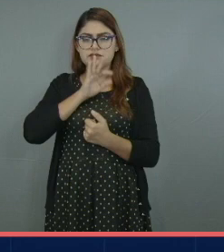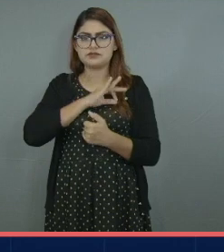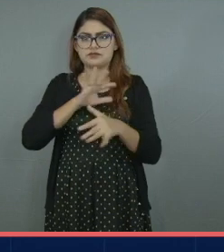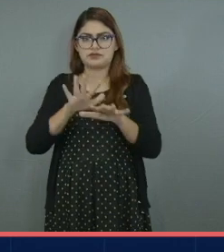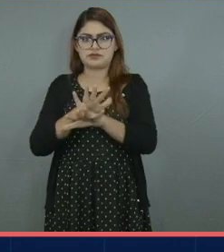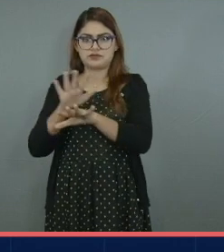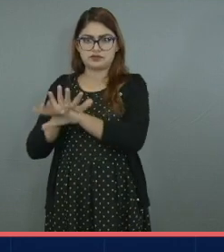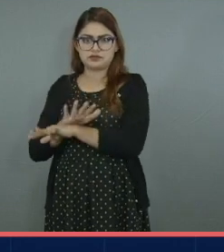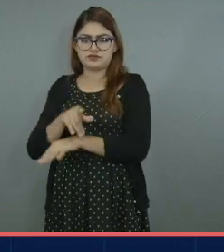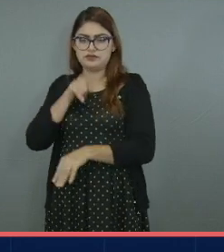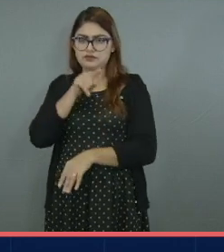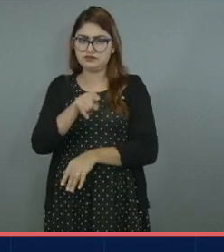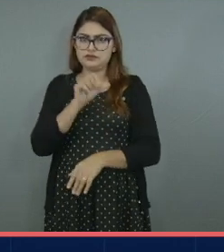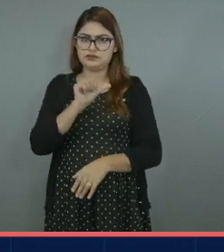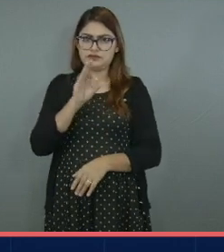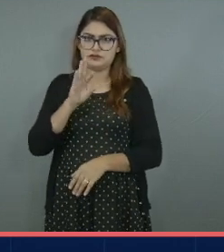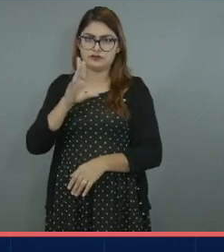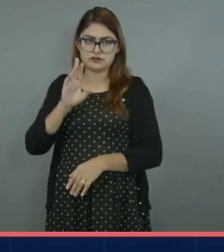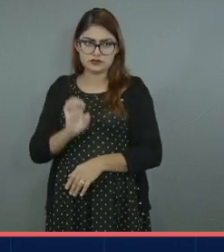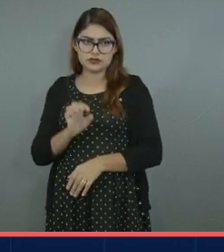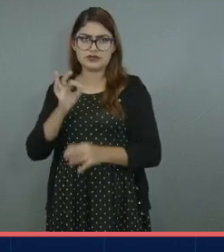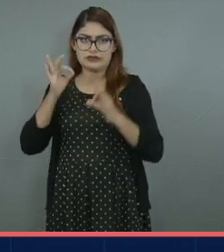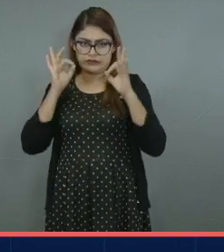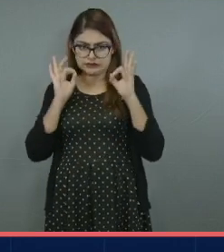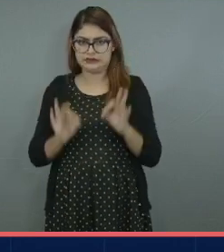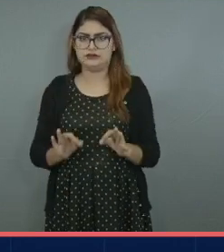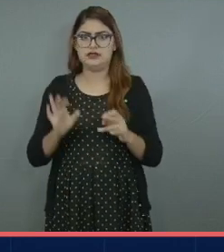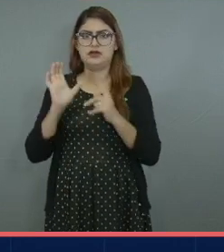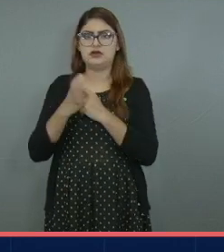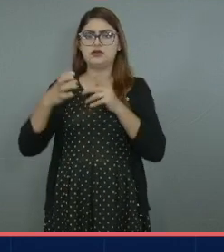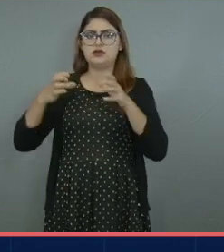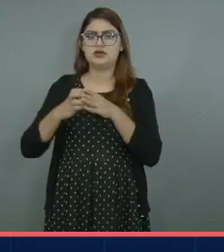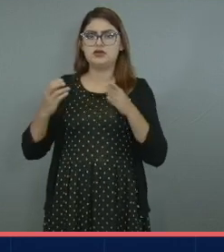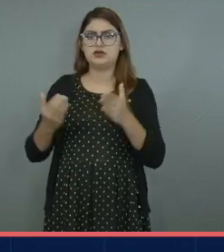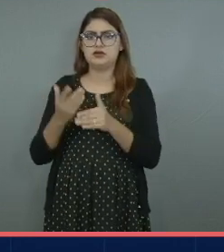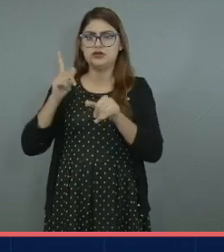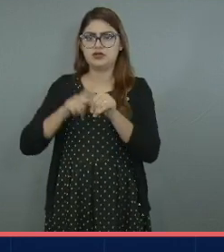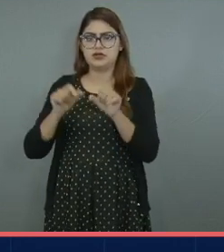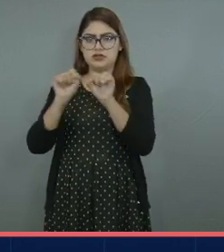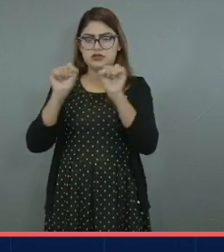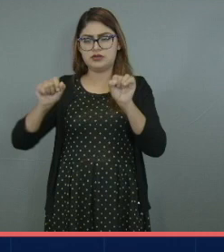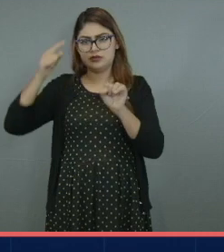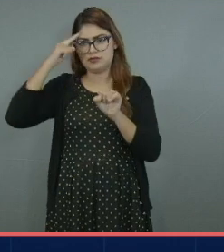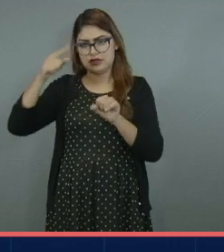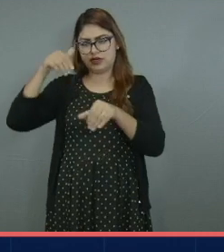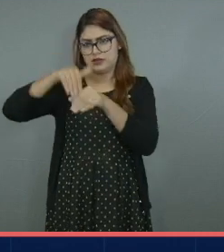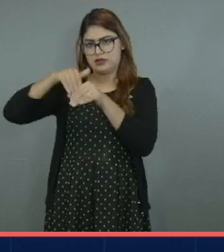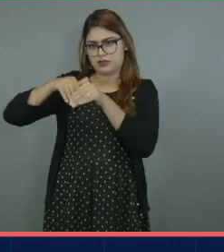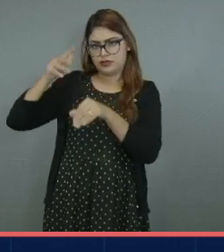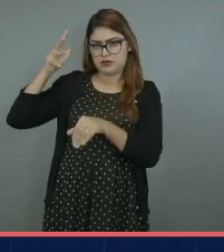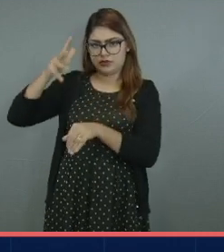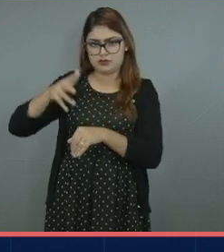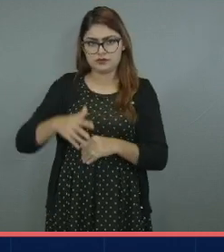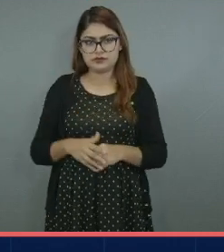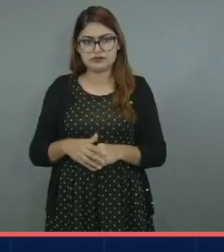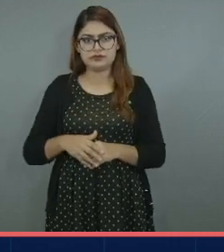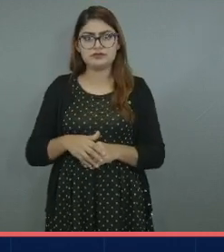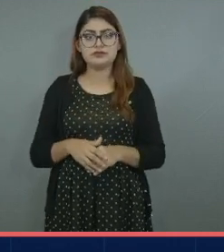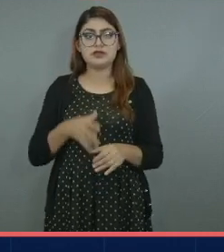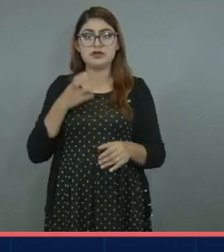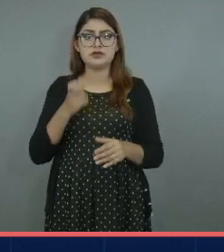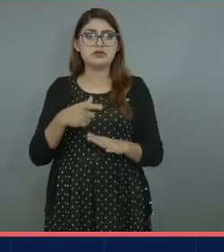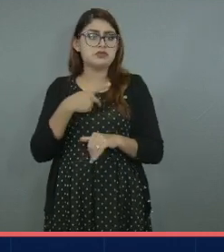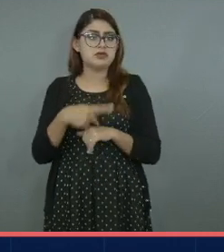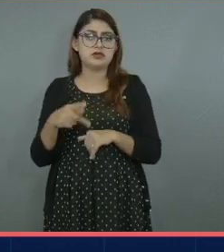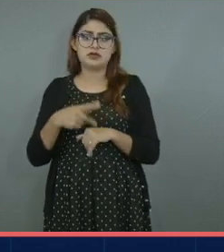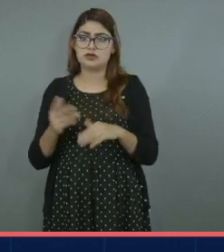esa página. Es la página oficial de la Comisión Nacional del Sistema de Ahorro para el Retiro. No hay peligro